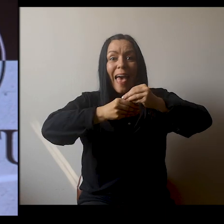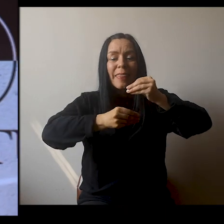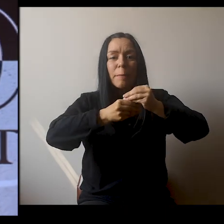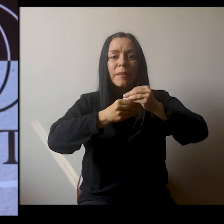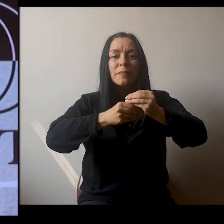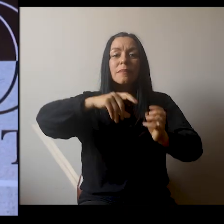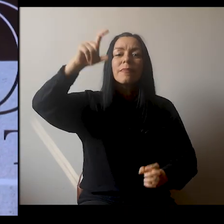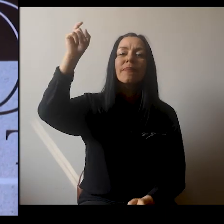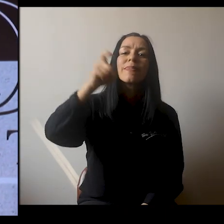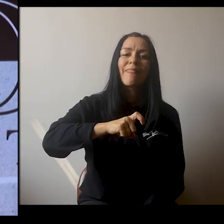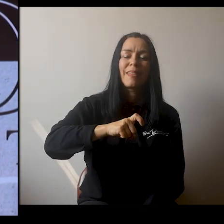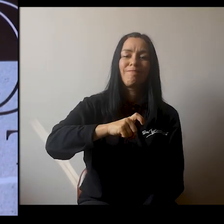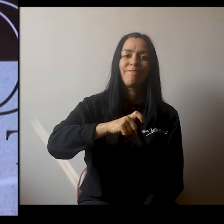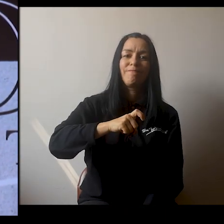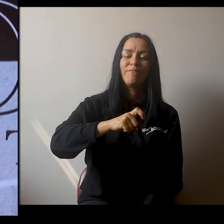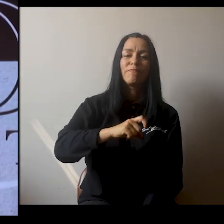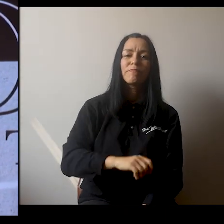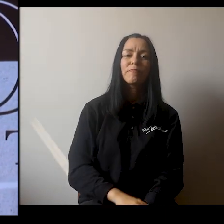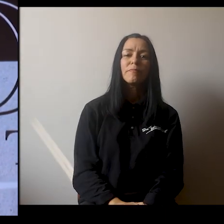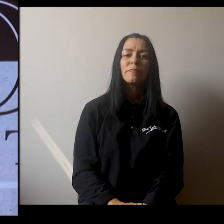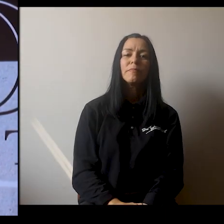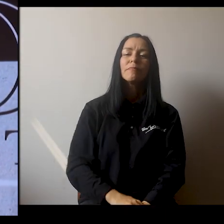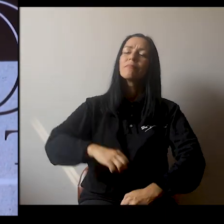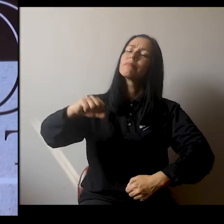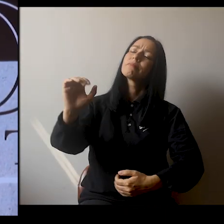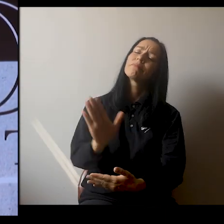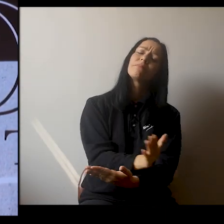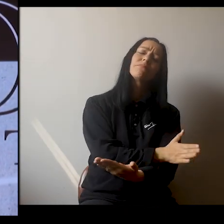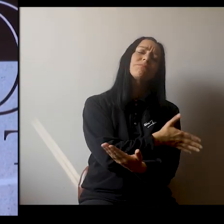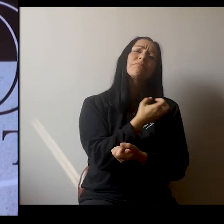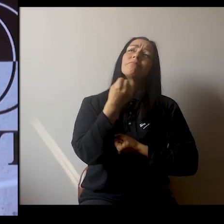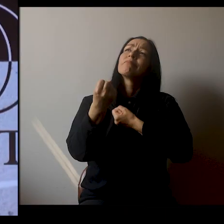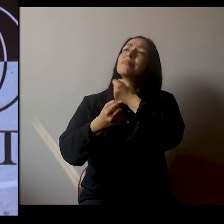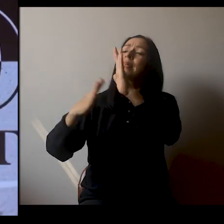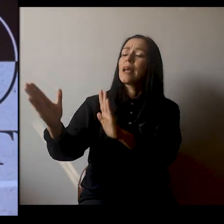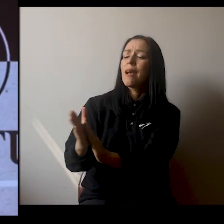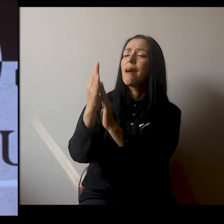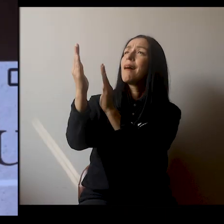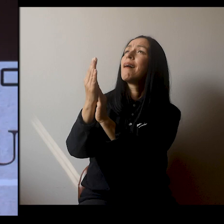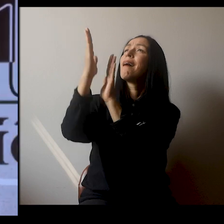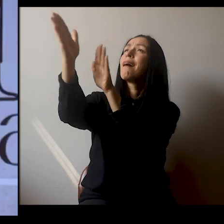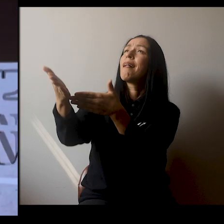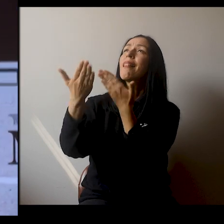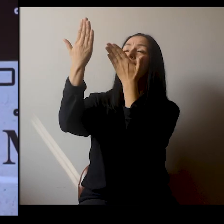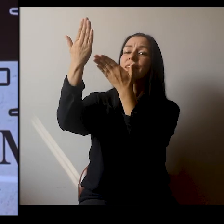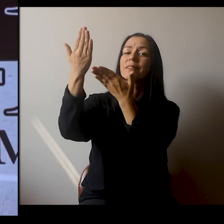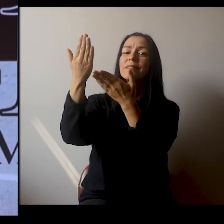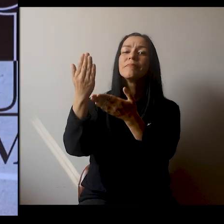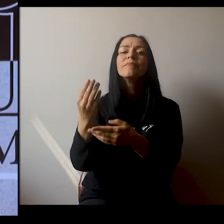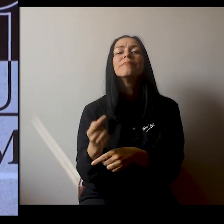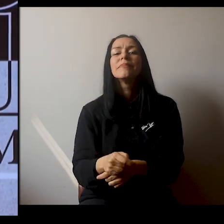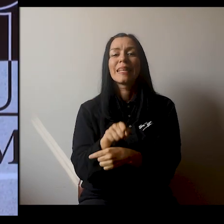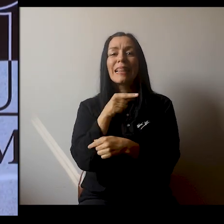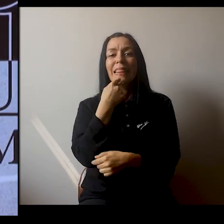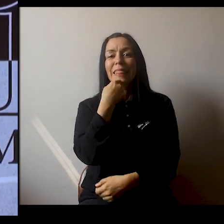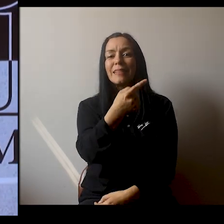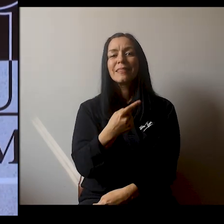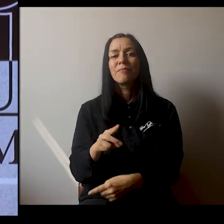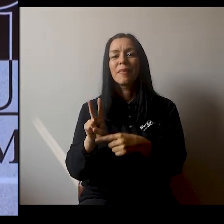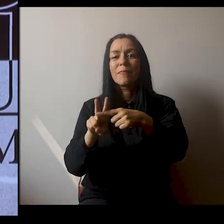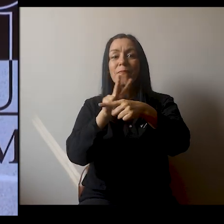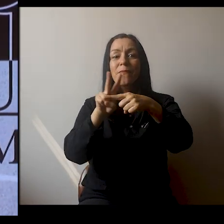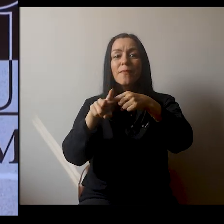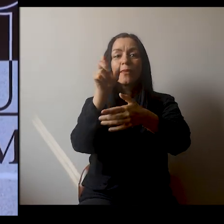hablar en lenguas, nosotros tenemos que cantar y alabar al Señor. Esto está en